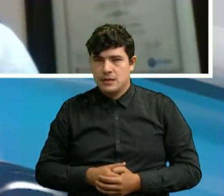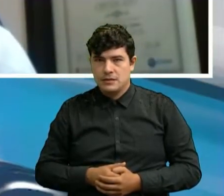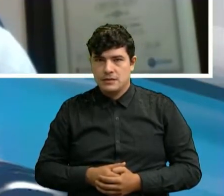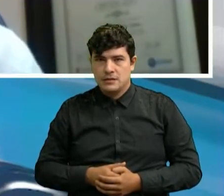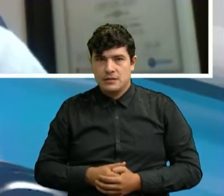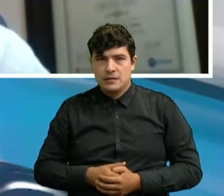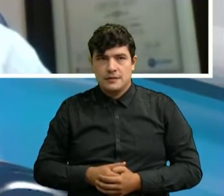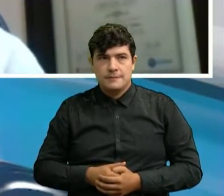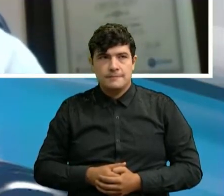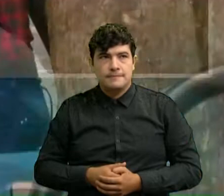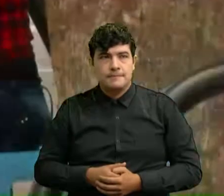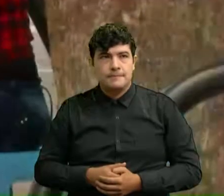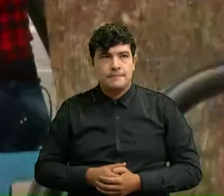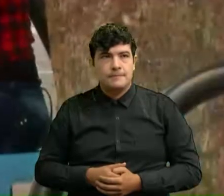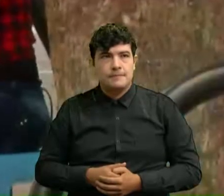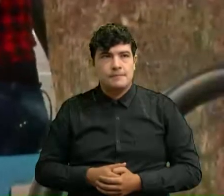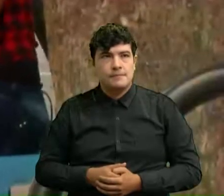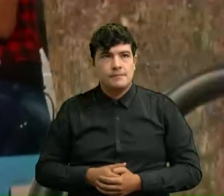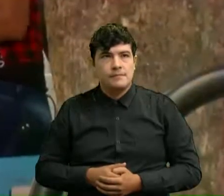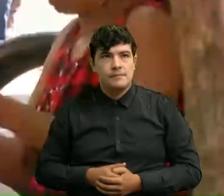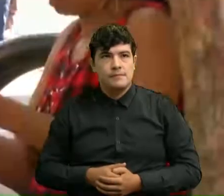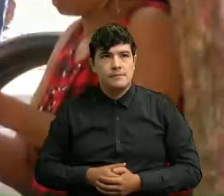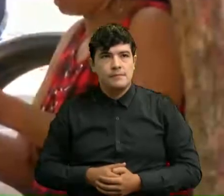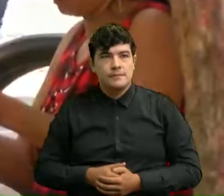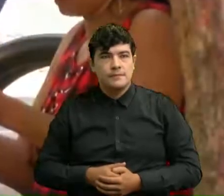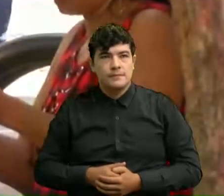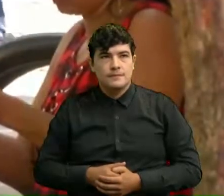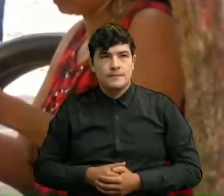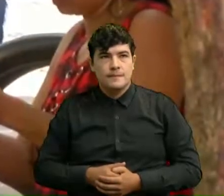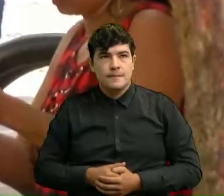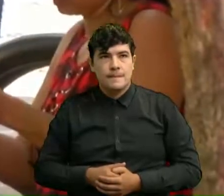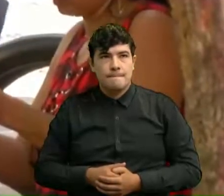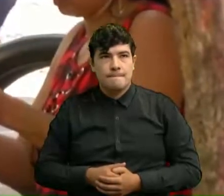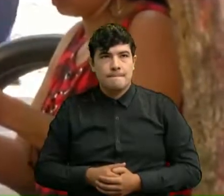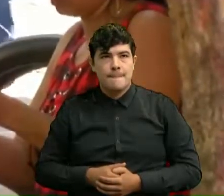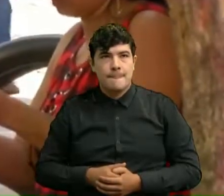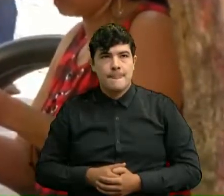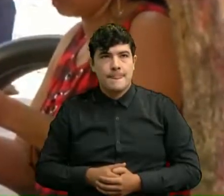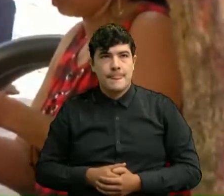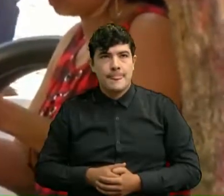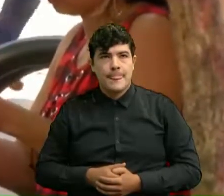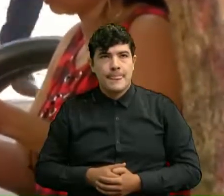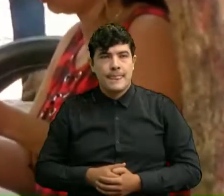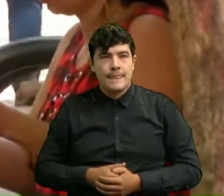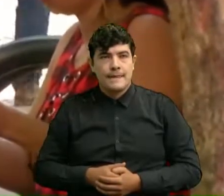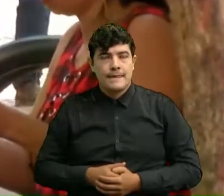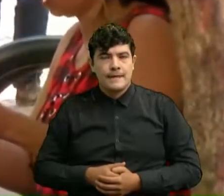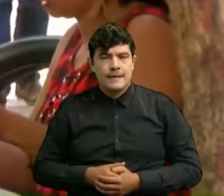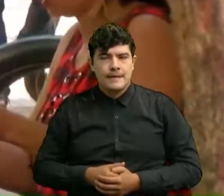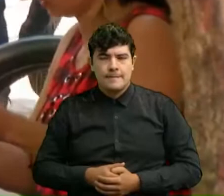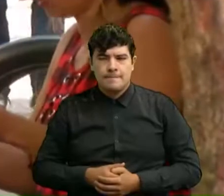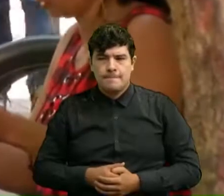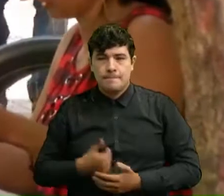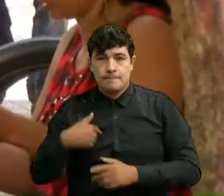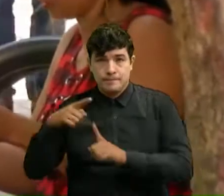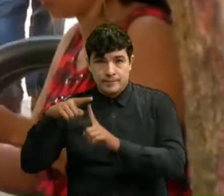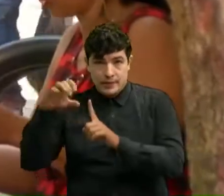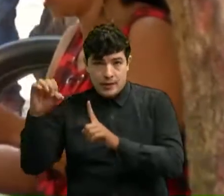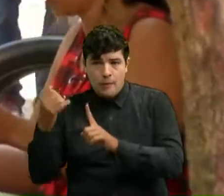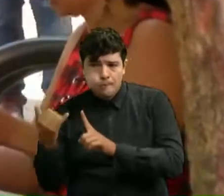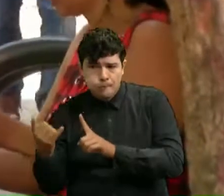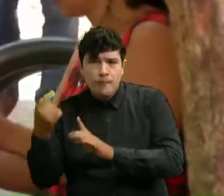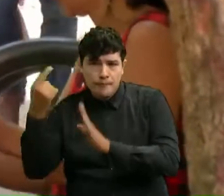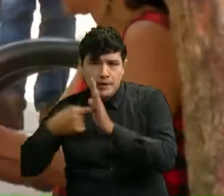57 años. Apenas le salen las semanas con la edad, digamos las 1150, a él cuando termine